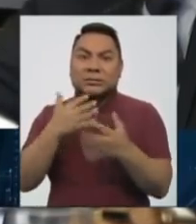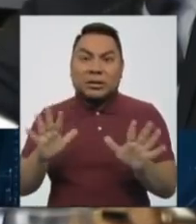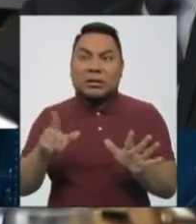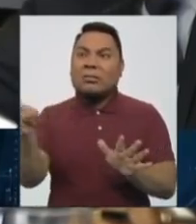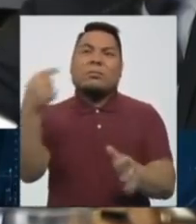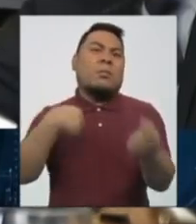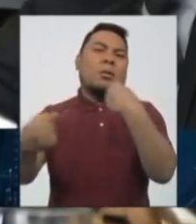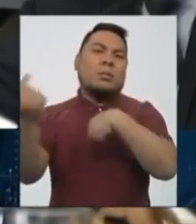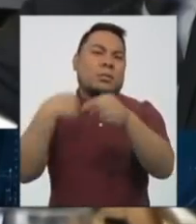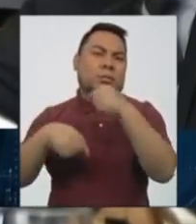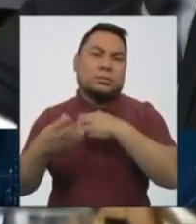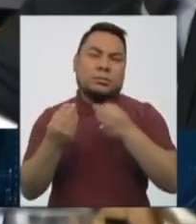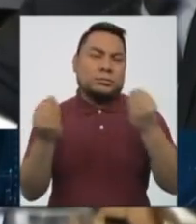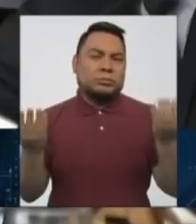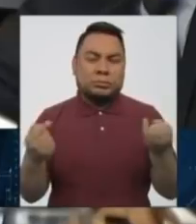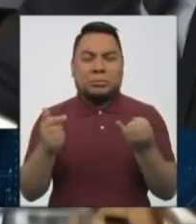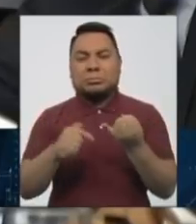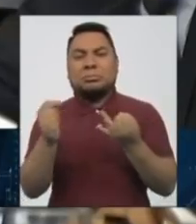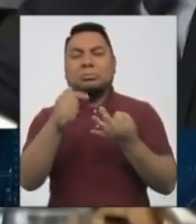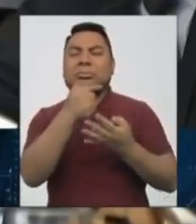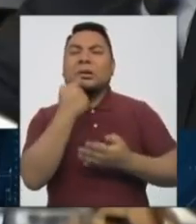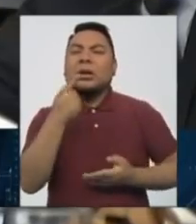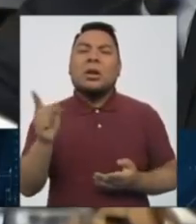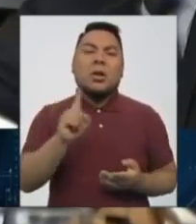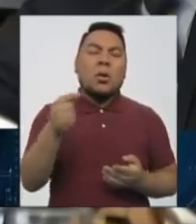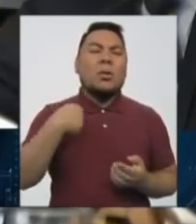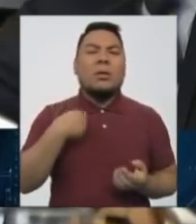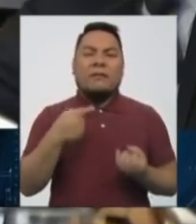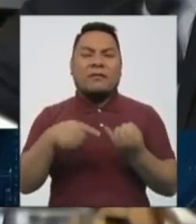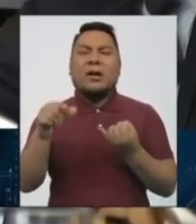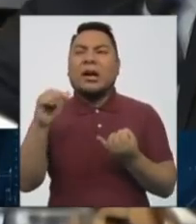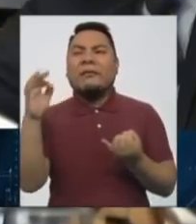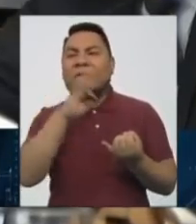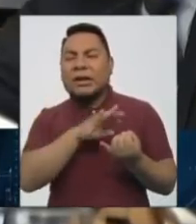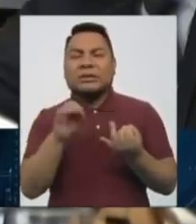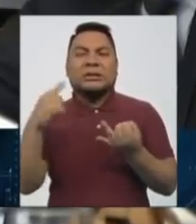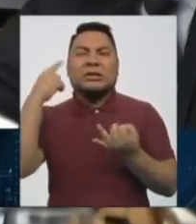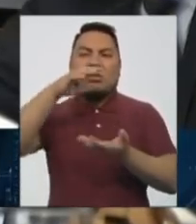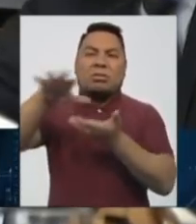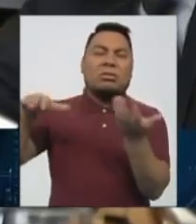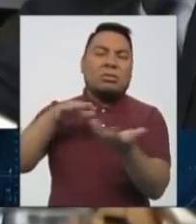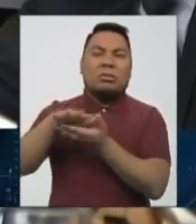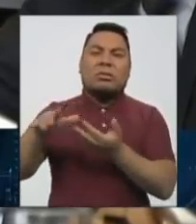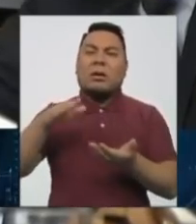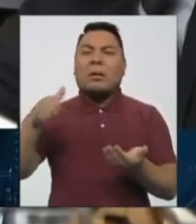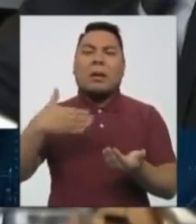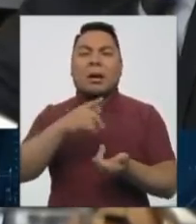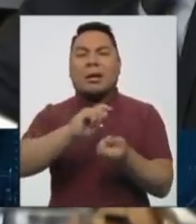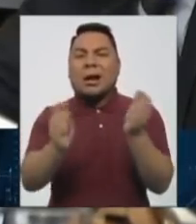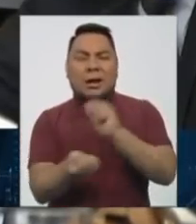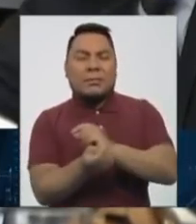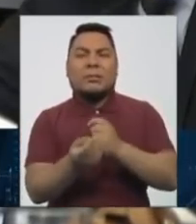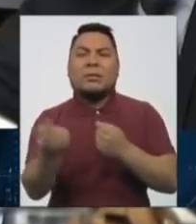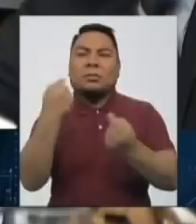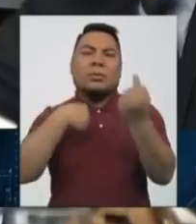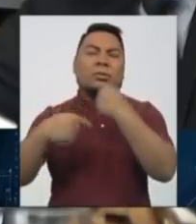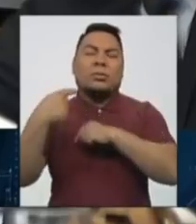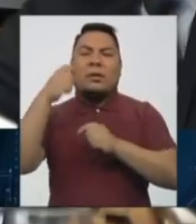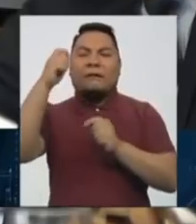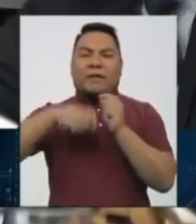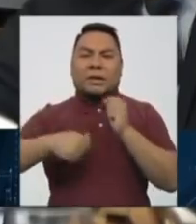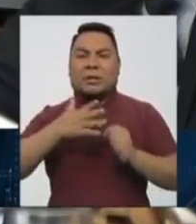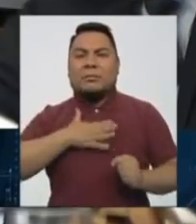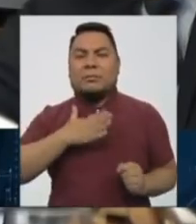denunciado con hechos carentes de veracidad y con un afán de distorsionar y con un afán de hacer daño a mi imagen